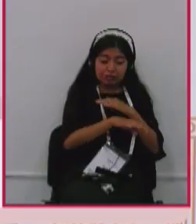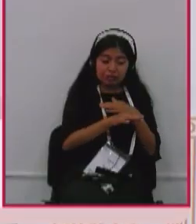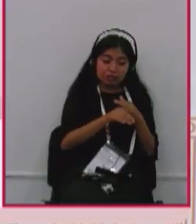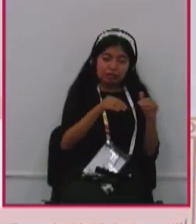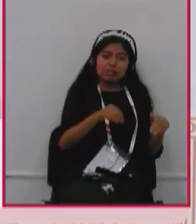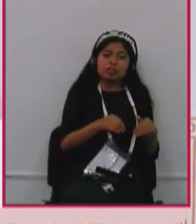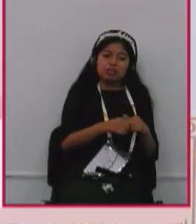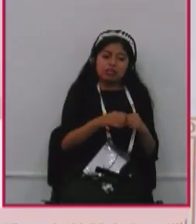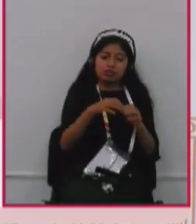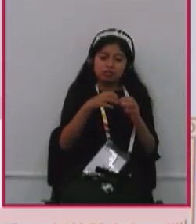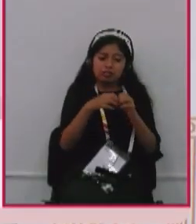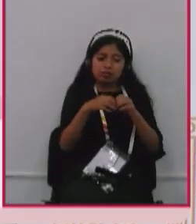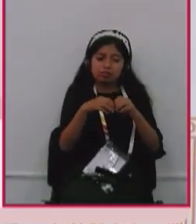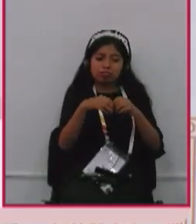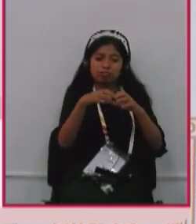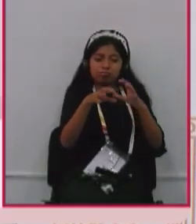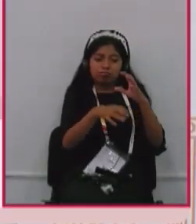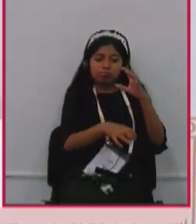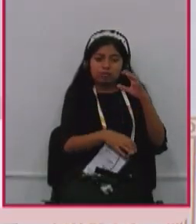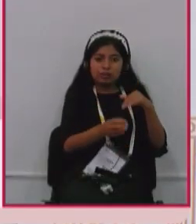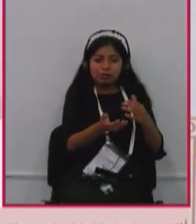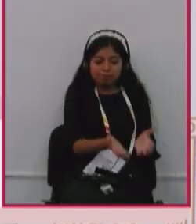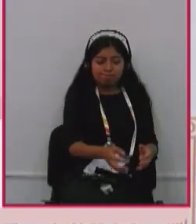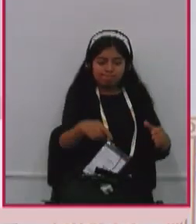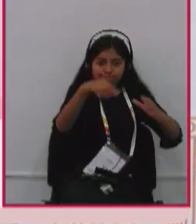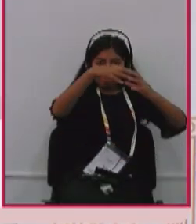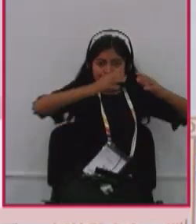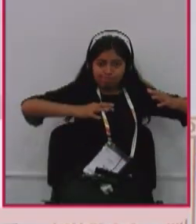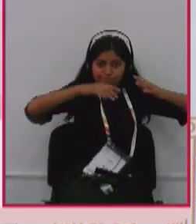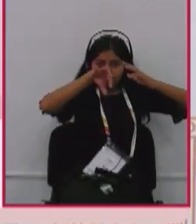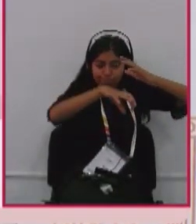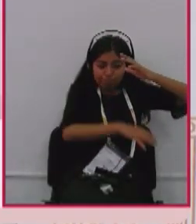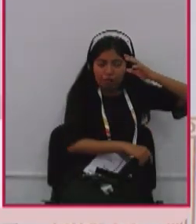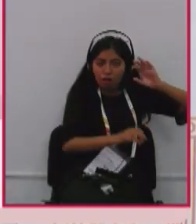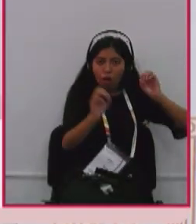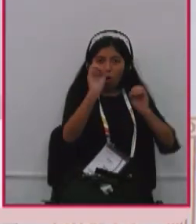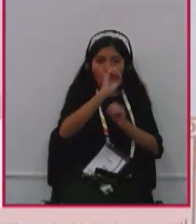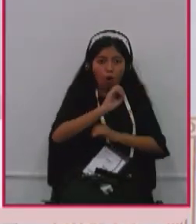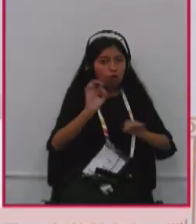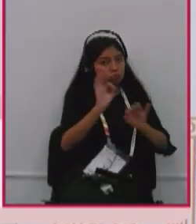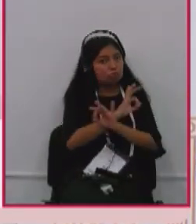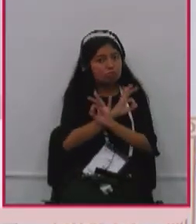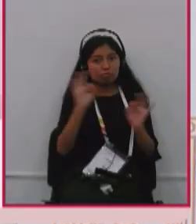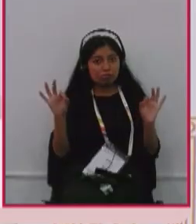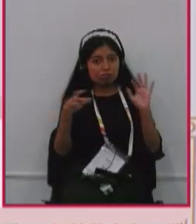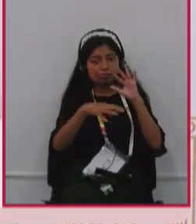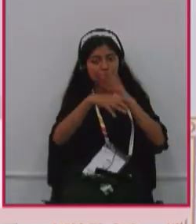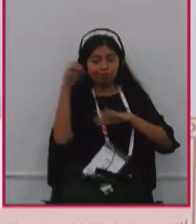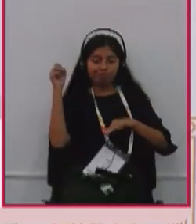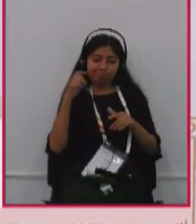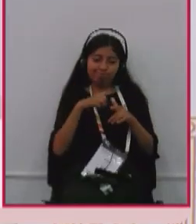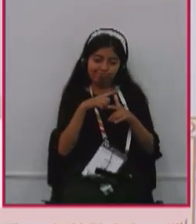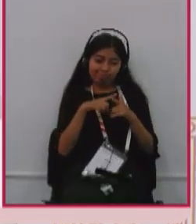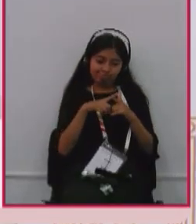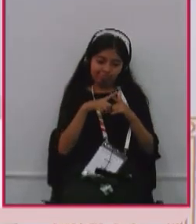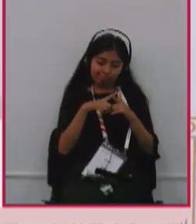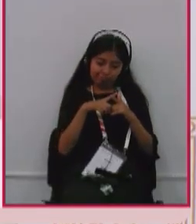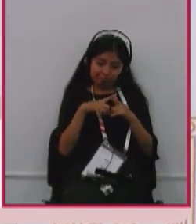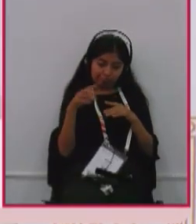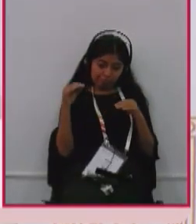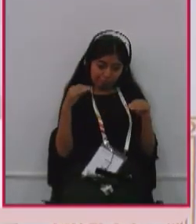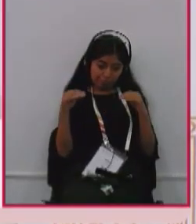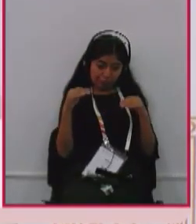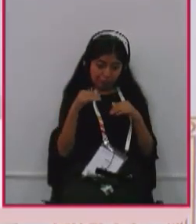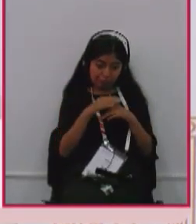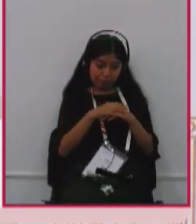casi oro, ¿no? Entonces, nos movimos y el